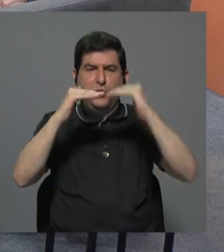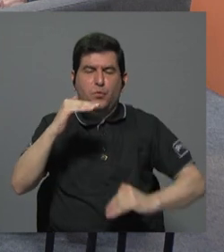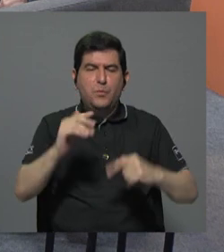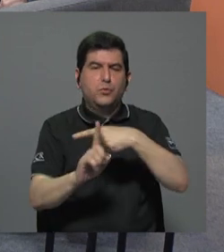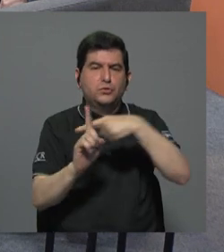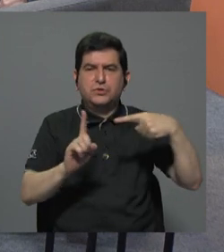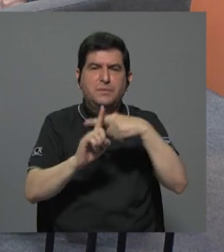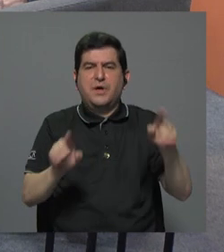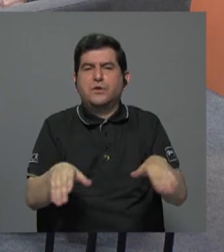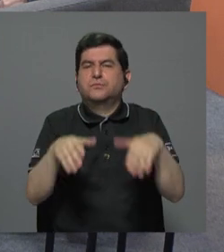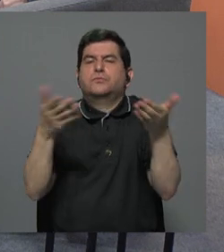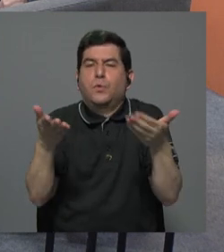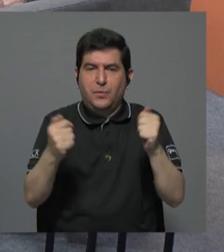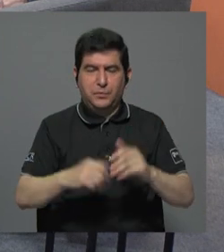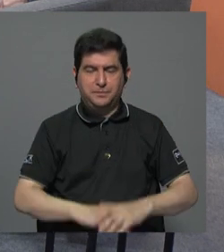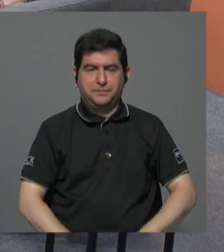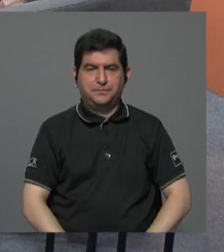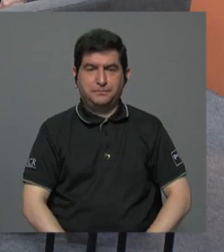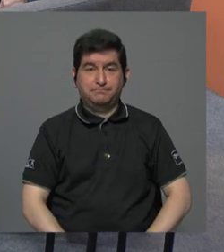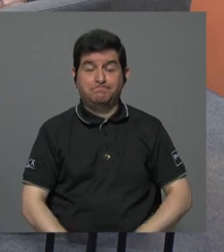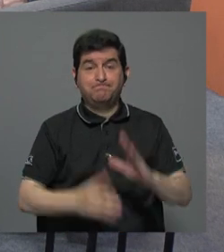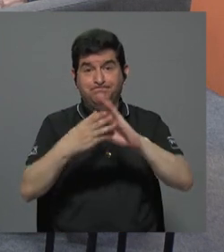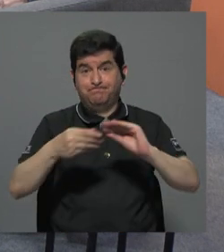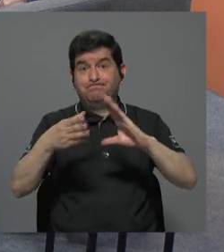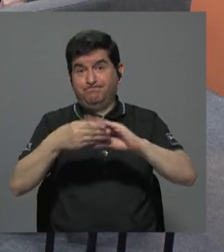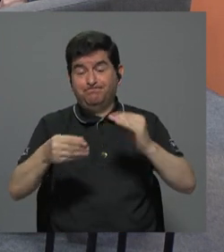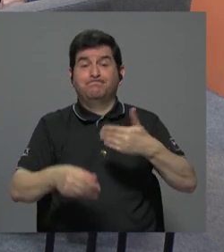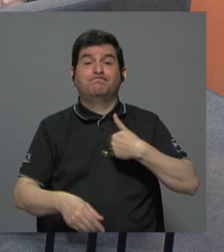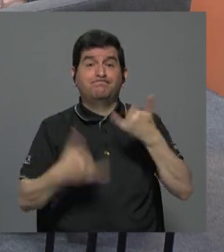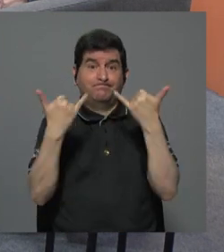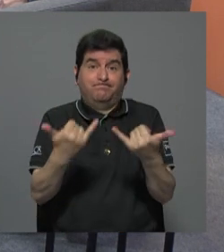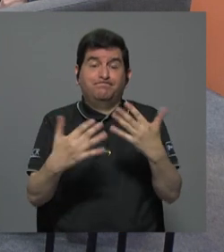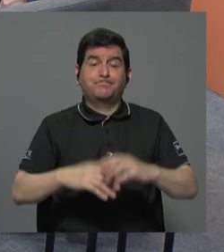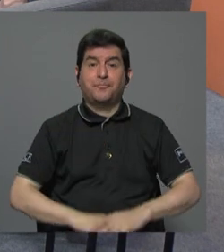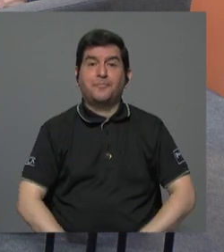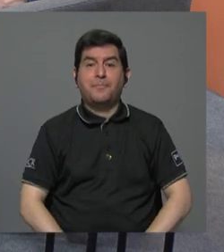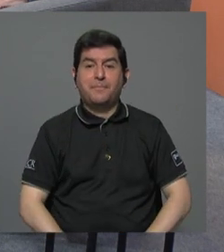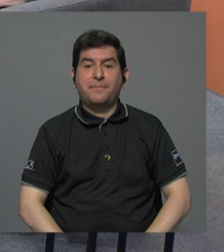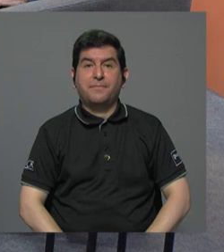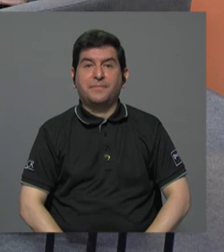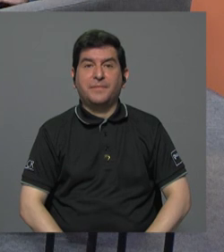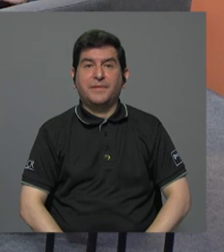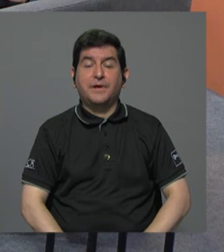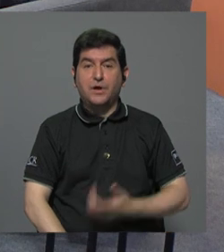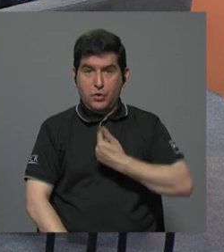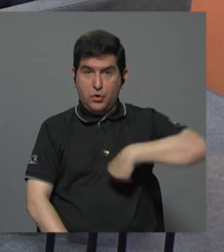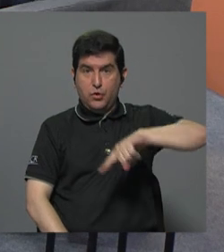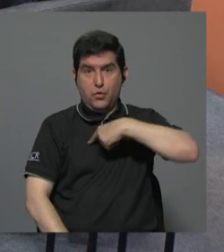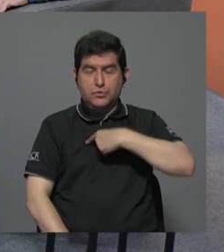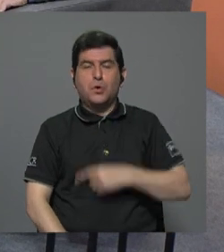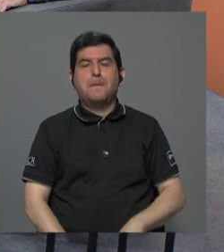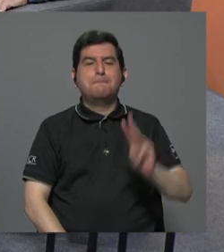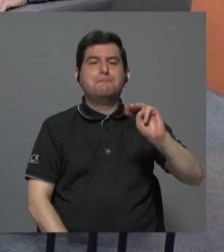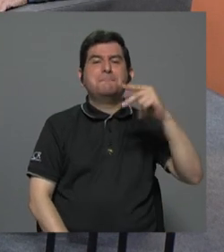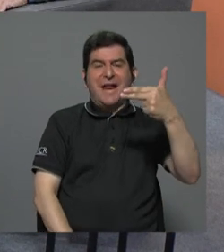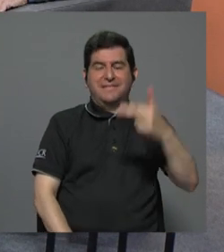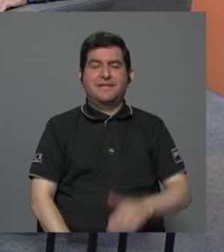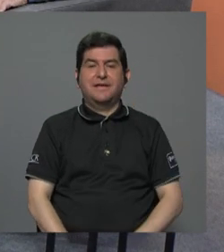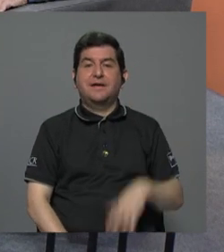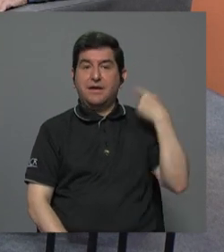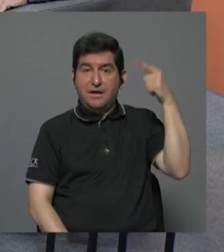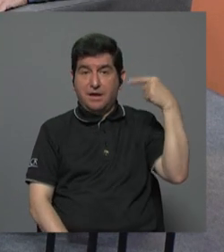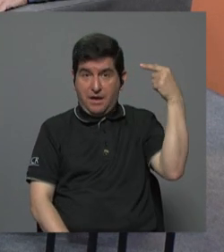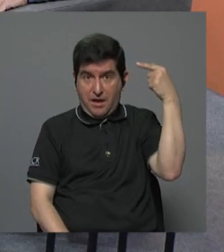medios bueno esos son los comentarios que tenemos hasta ahora si el gobierno es